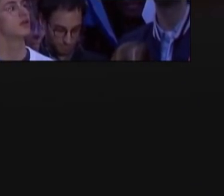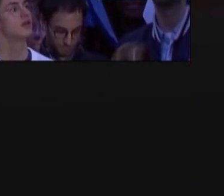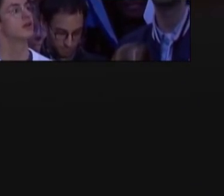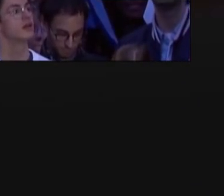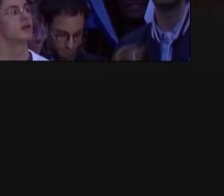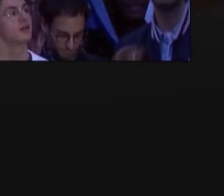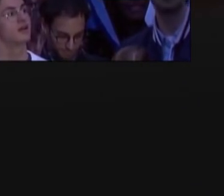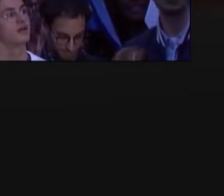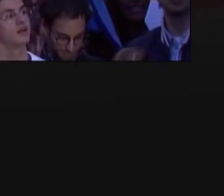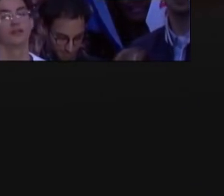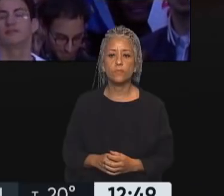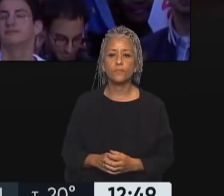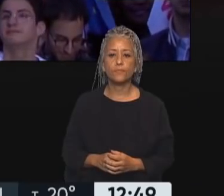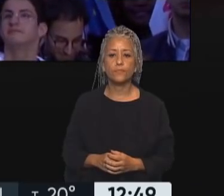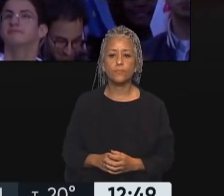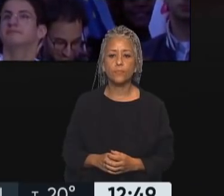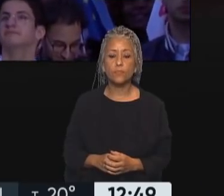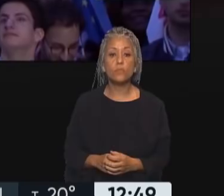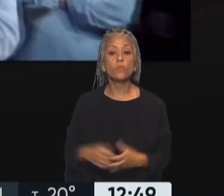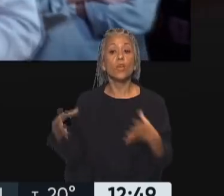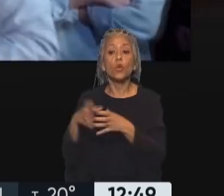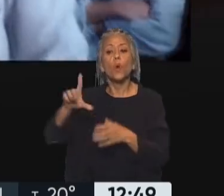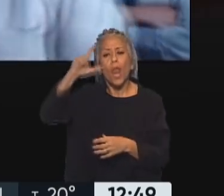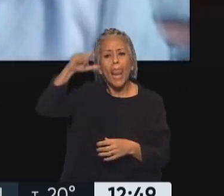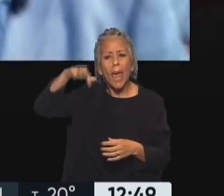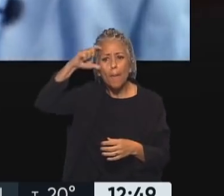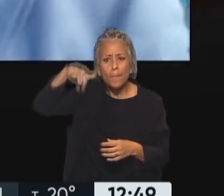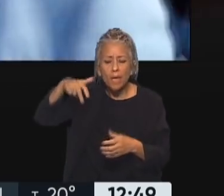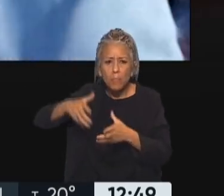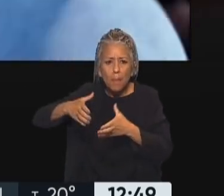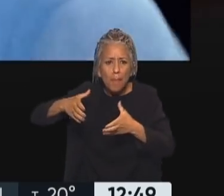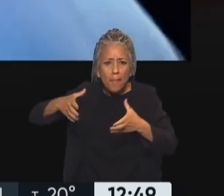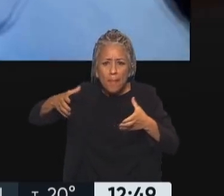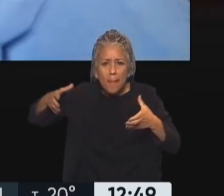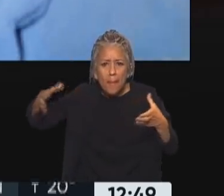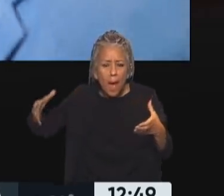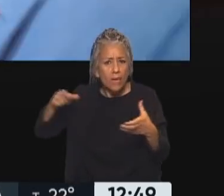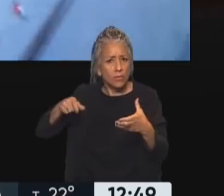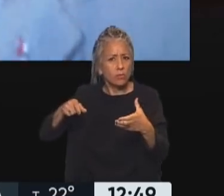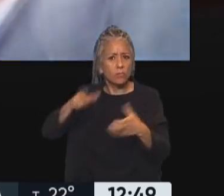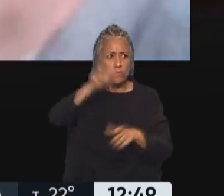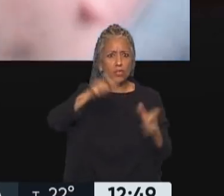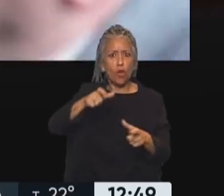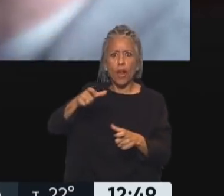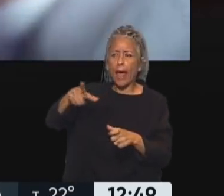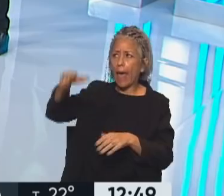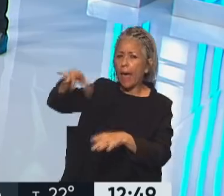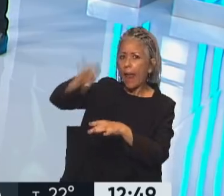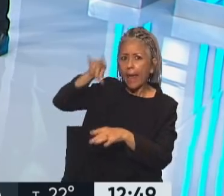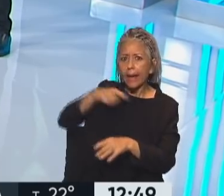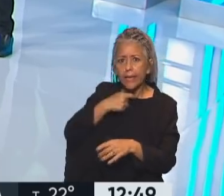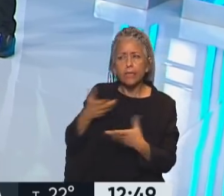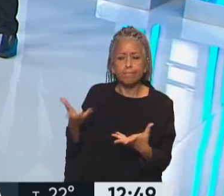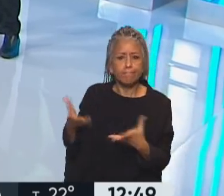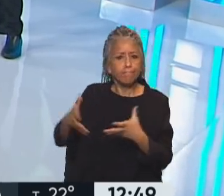Marine Le Pen viene creciendo muchísimo, sostenidamente, en su intención de voto y en su capilaridad, ¿no? Hacia adelante, pensando en